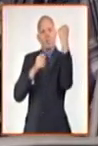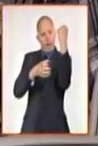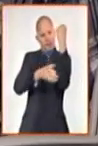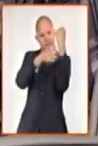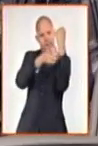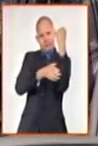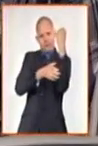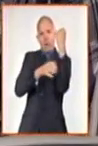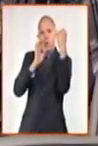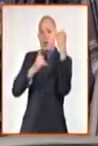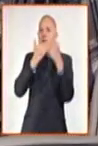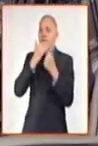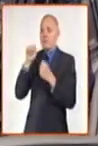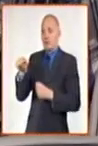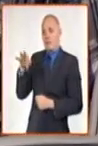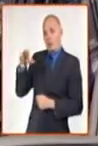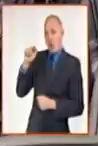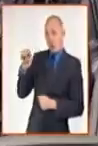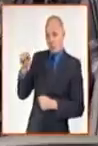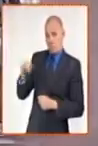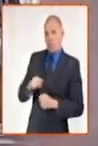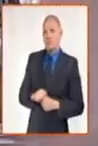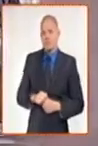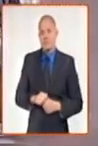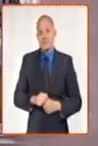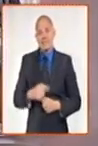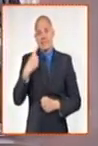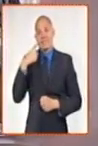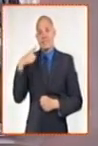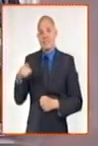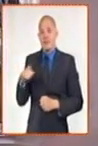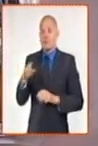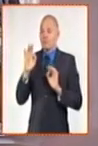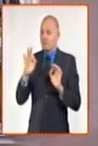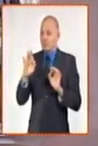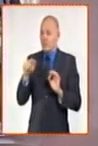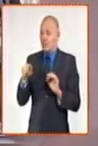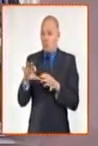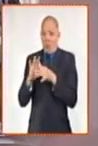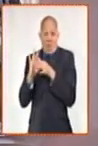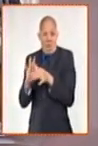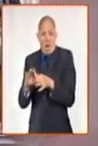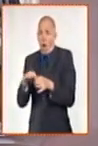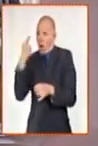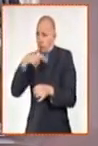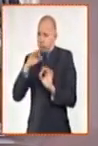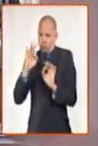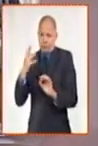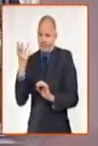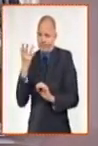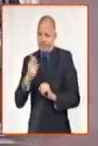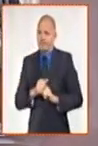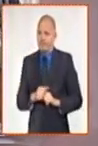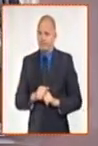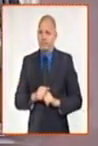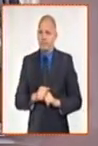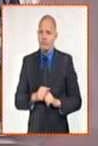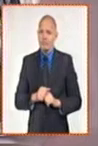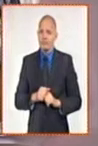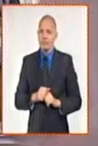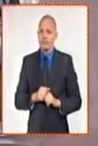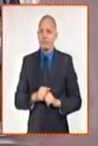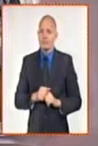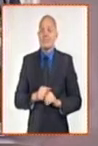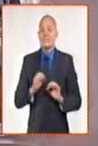Río realmente fue bien azotada por el huracán, y por supuesto la infraestructura eléctrica no está exenta a esto. Realmente